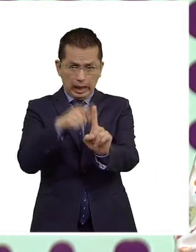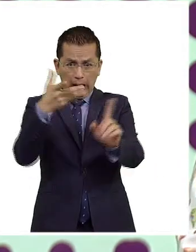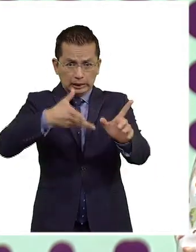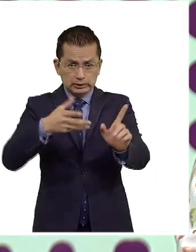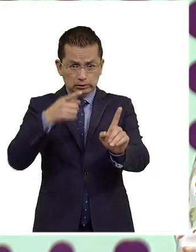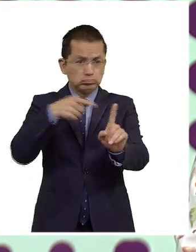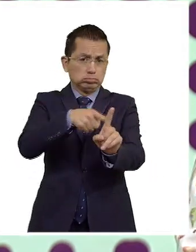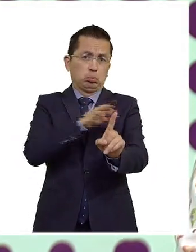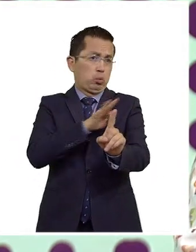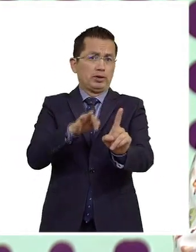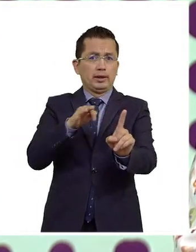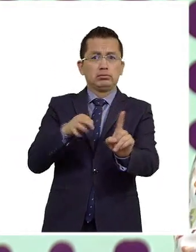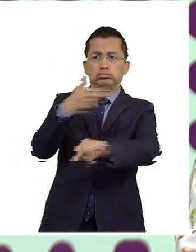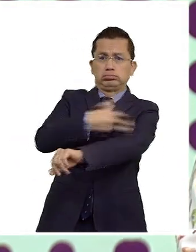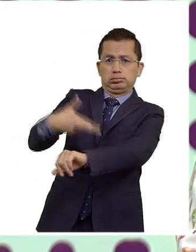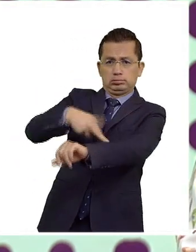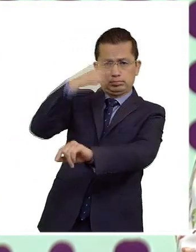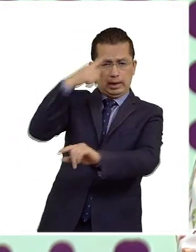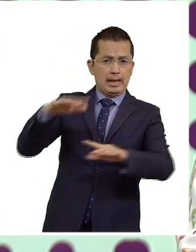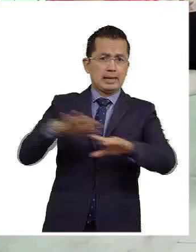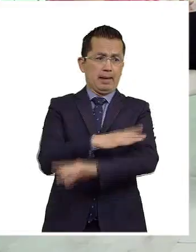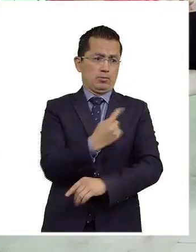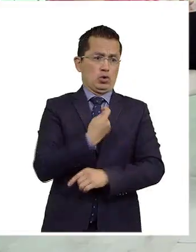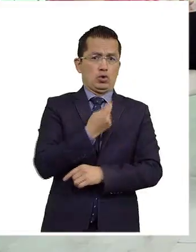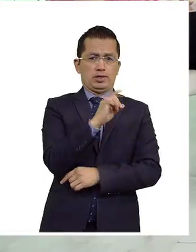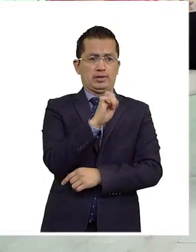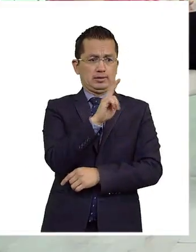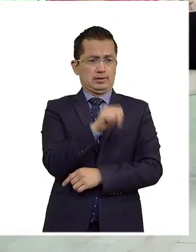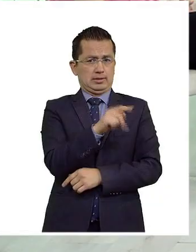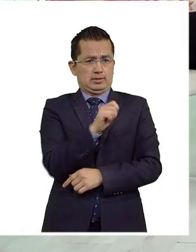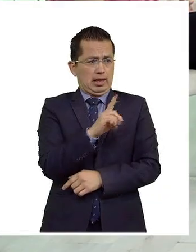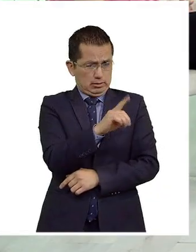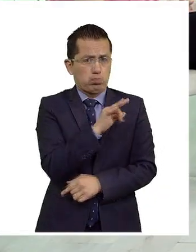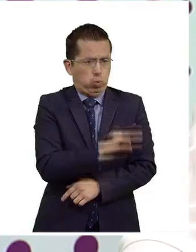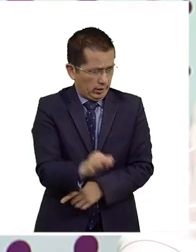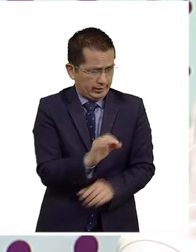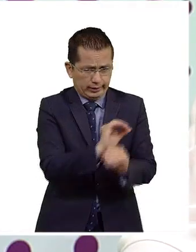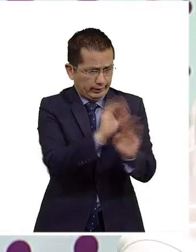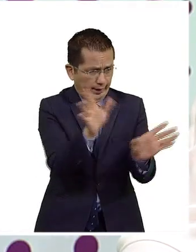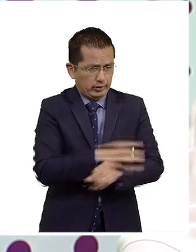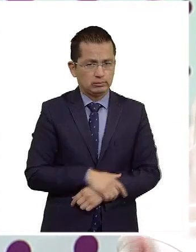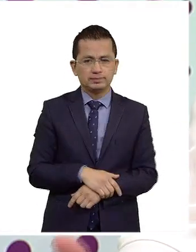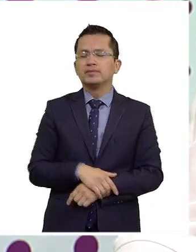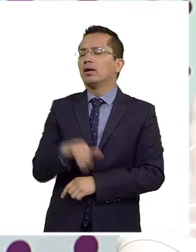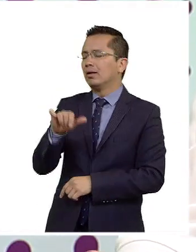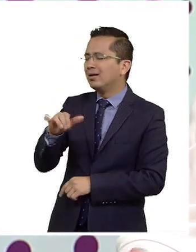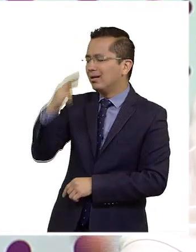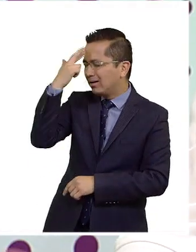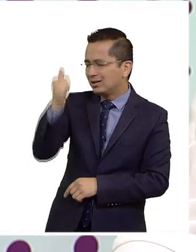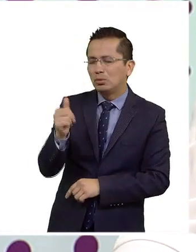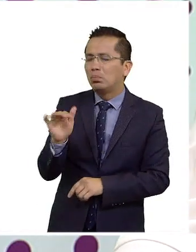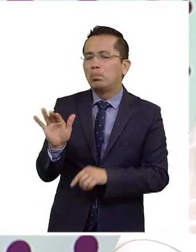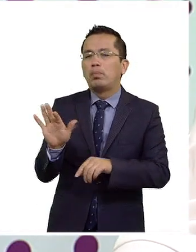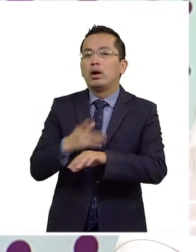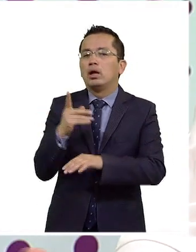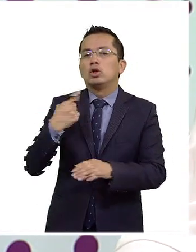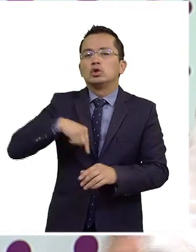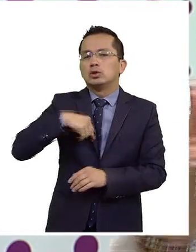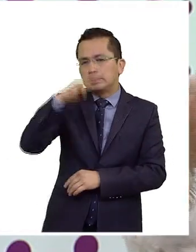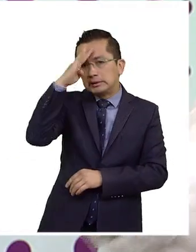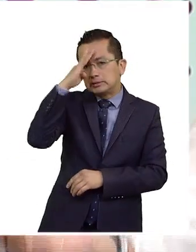administrativo. Es completamente absurdo. Pero es que todavía seguimos con este paradigma de que los menores de edad son objetos de protección,